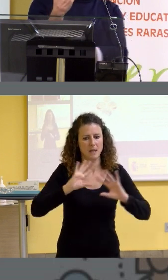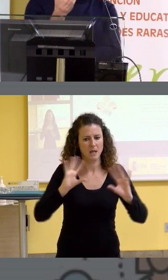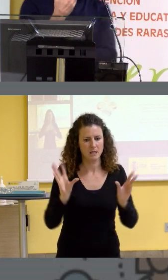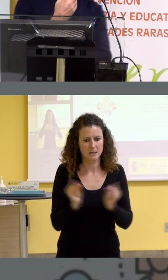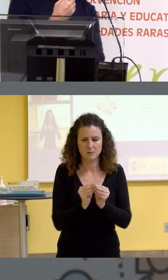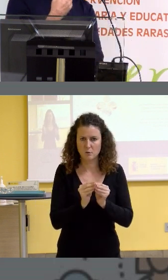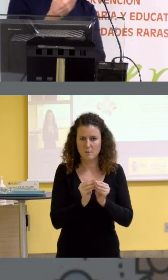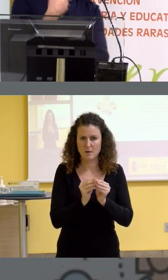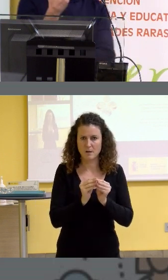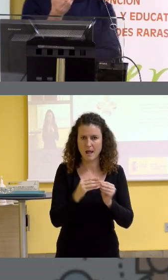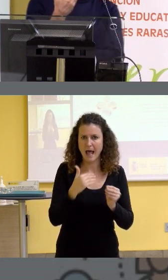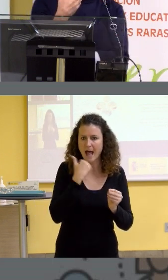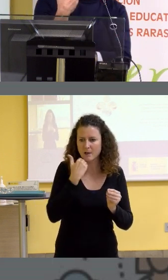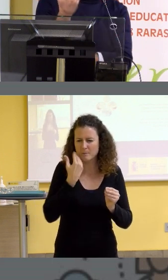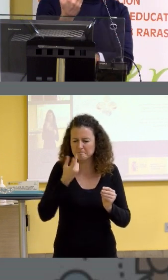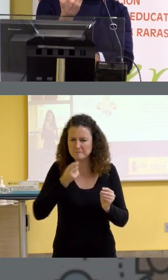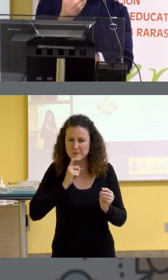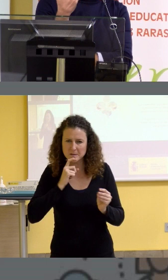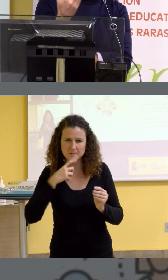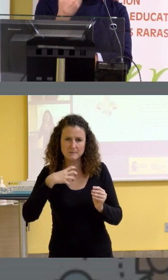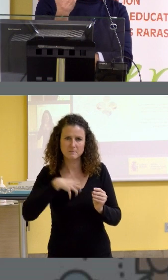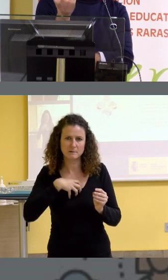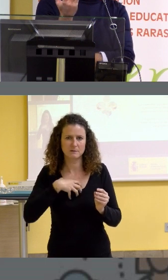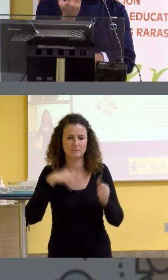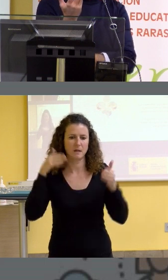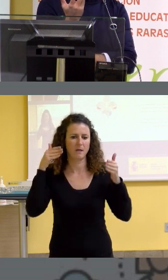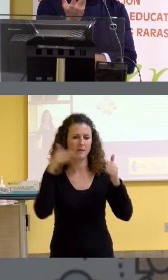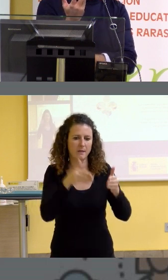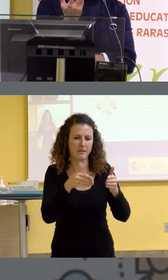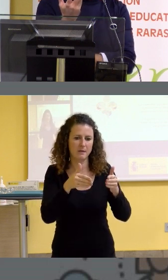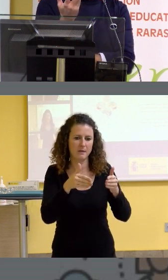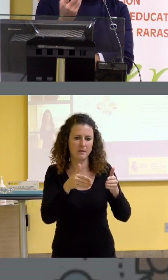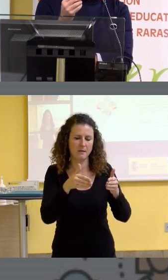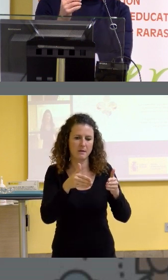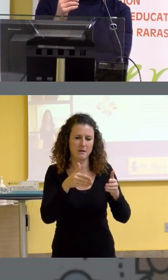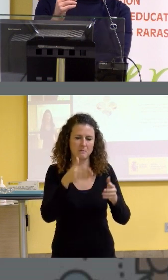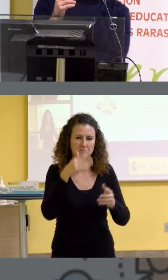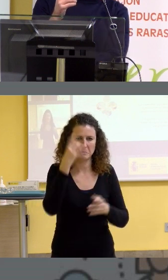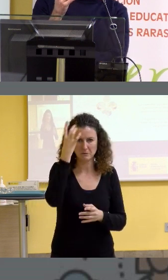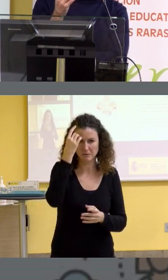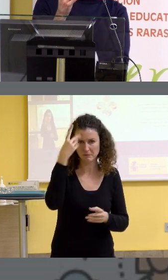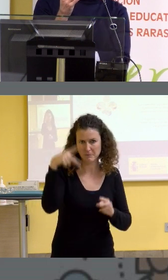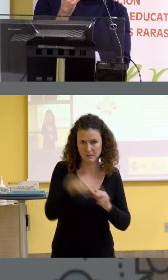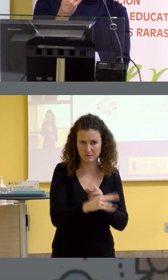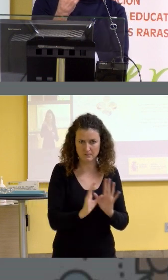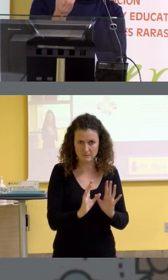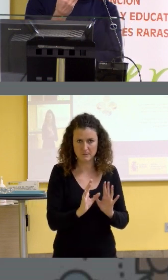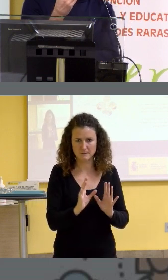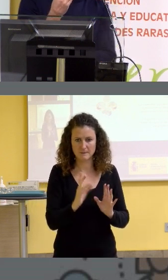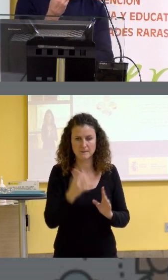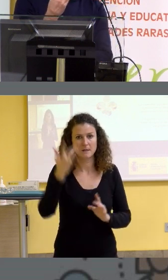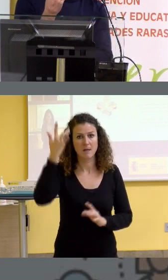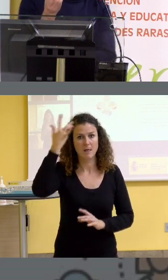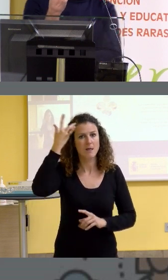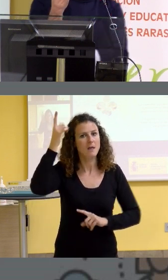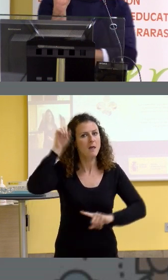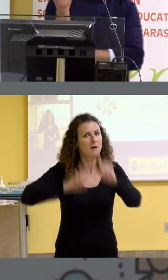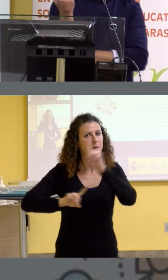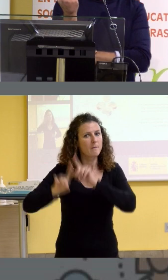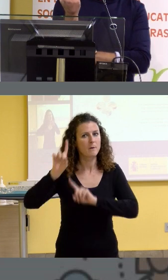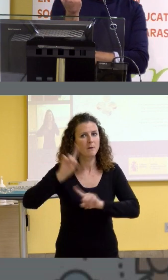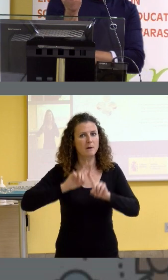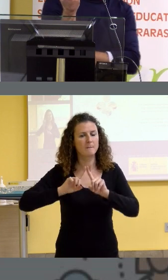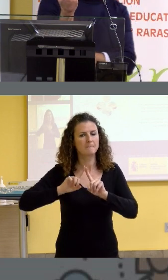tan complejos implica que se desarrollen intervenciones absurdas. El problema de una enfermedad del cerebro no es que una persona pierda